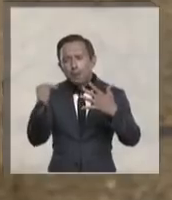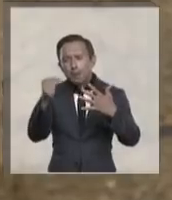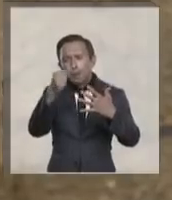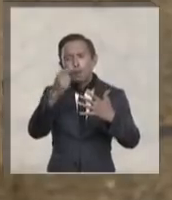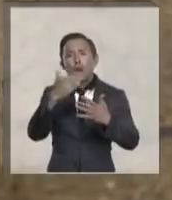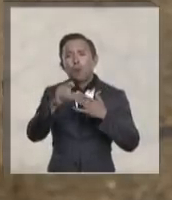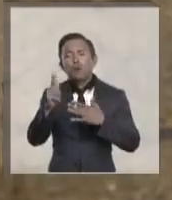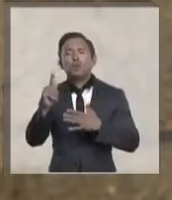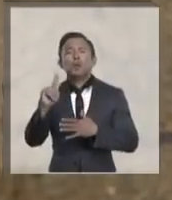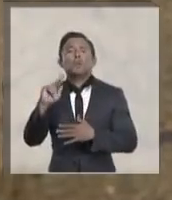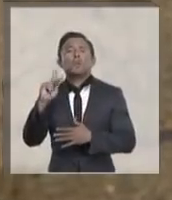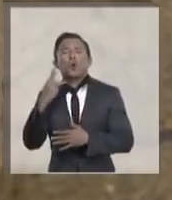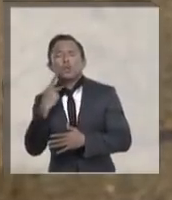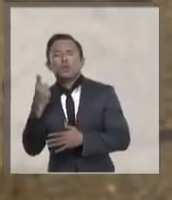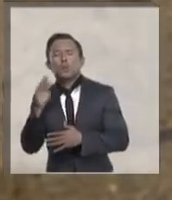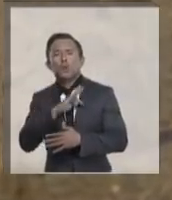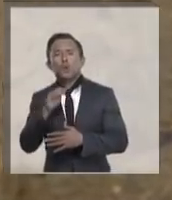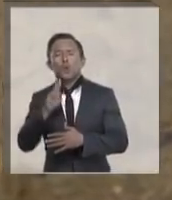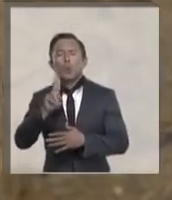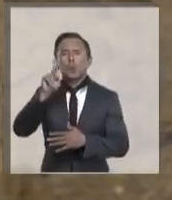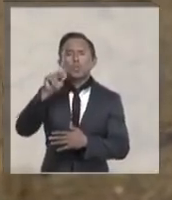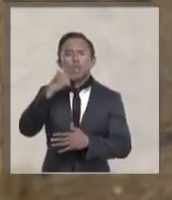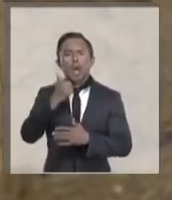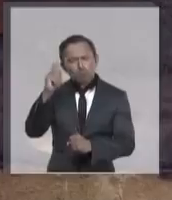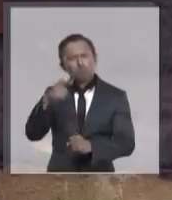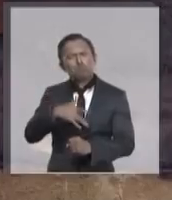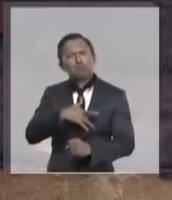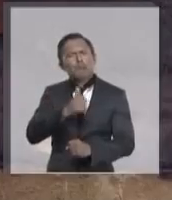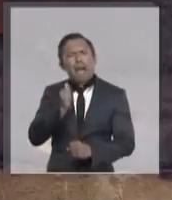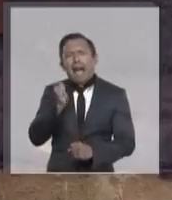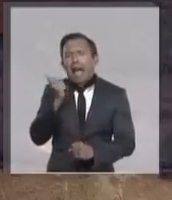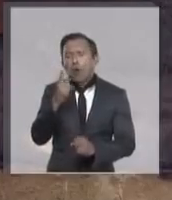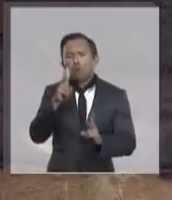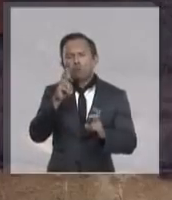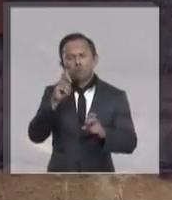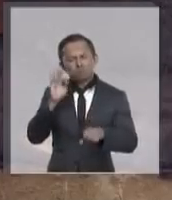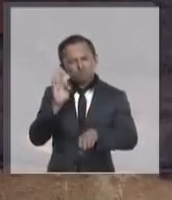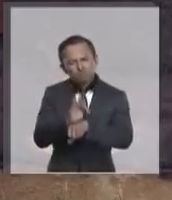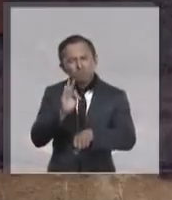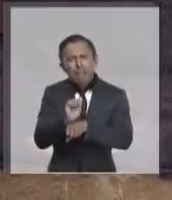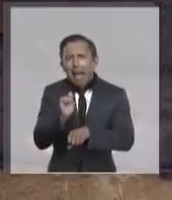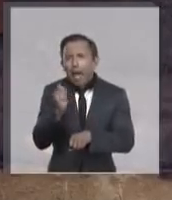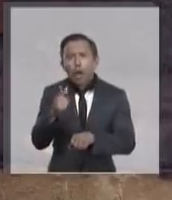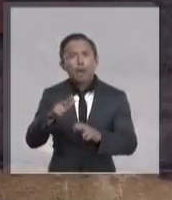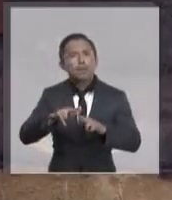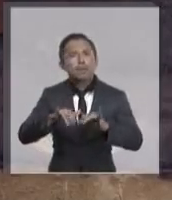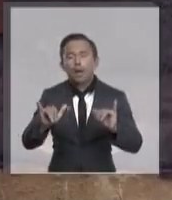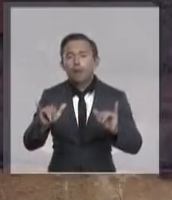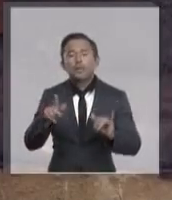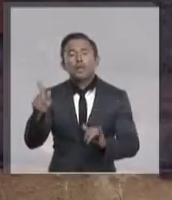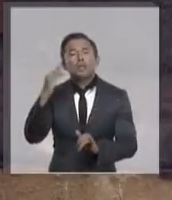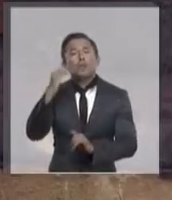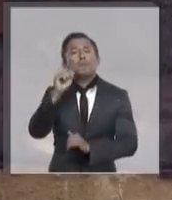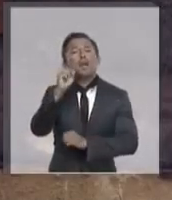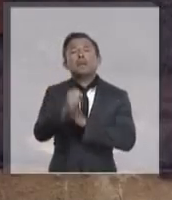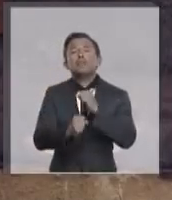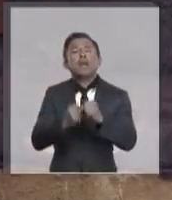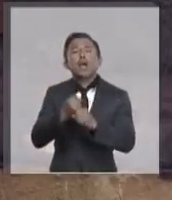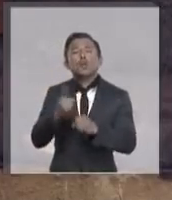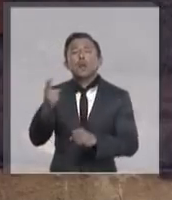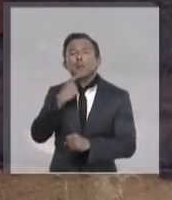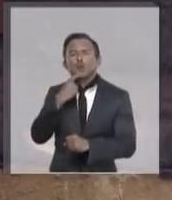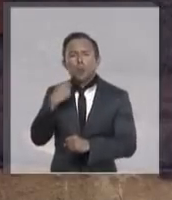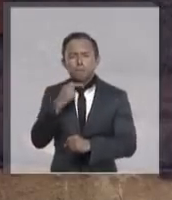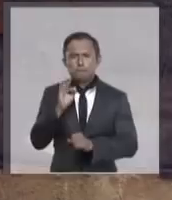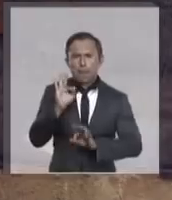Y el candidato del PRI, José Antonio Meade, dijo: los últimos 20 años Andrés Manuel ha caminado para dividir. En los últimos